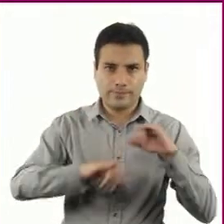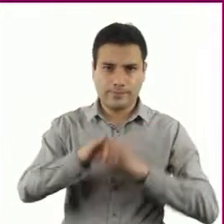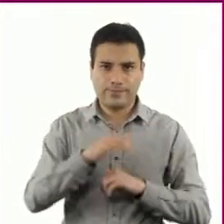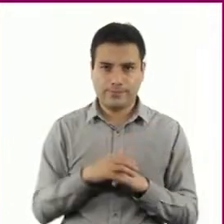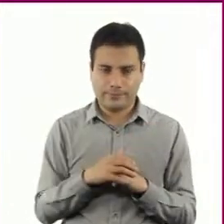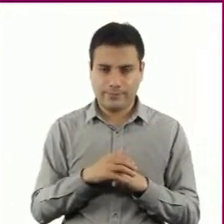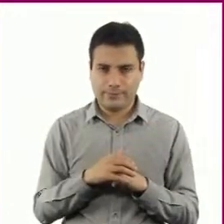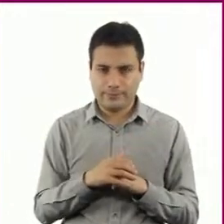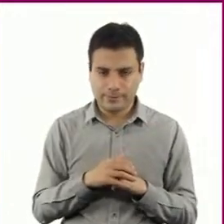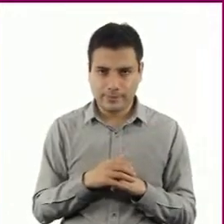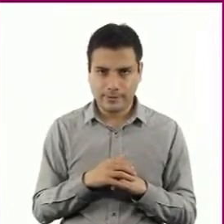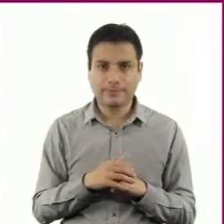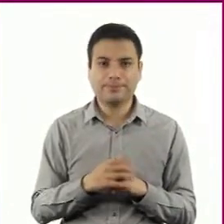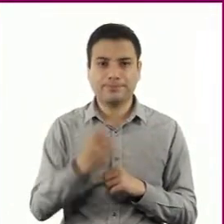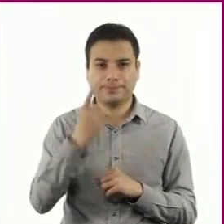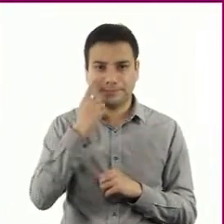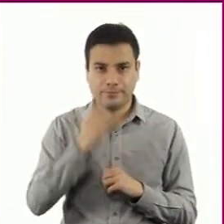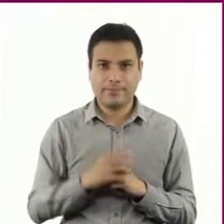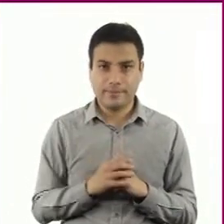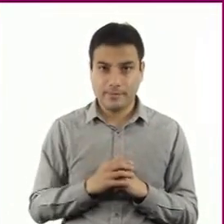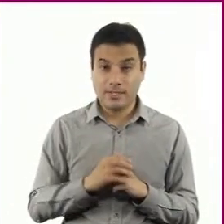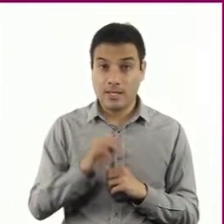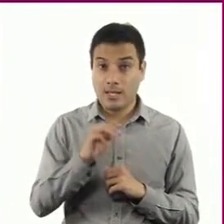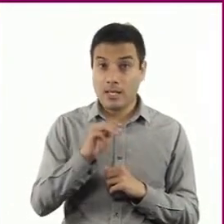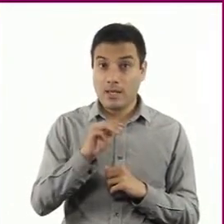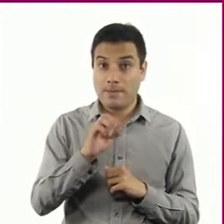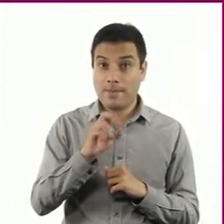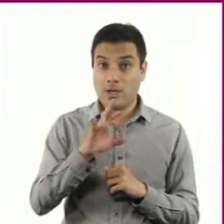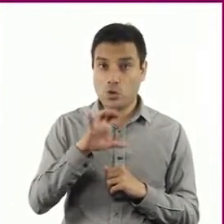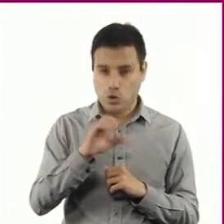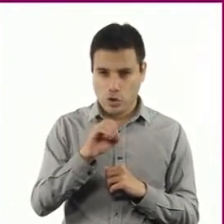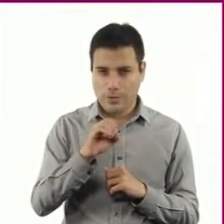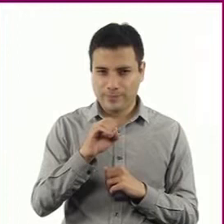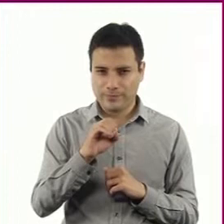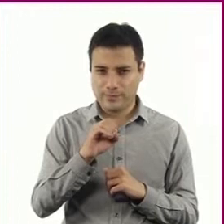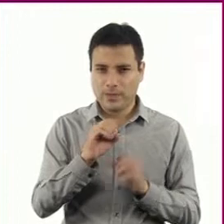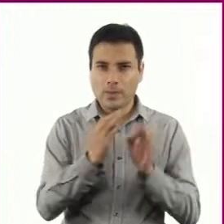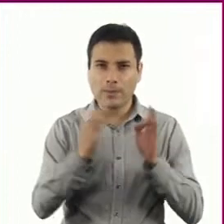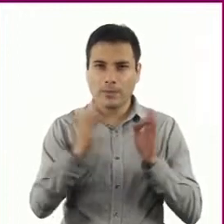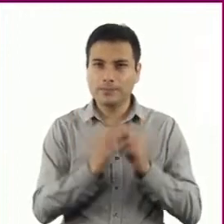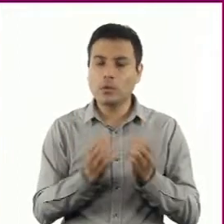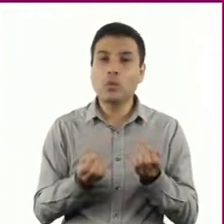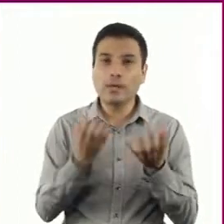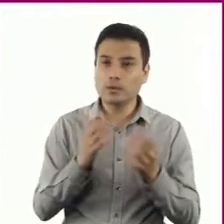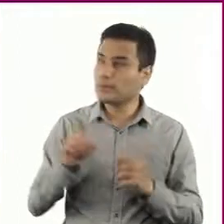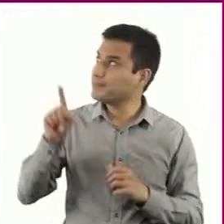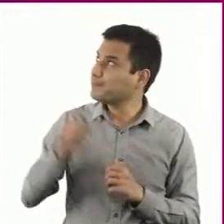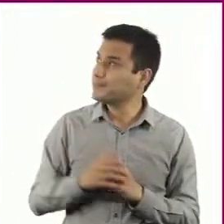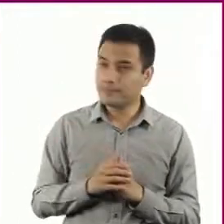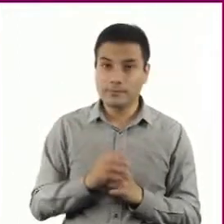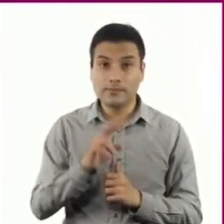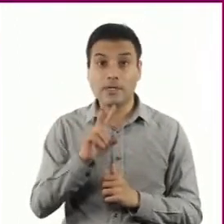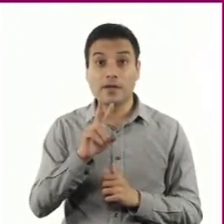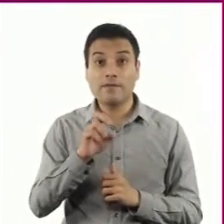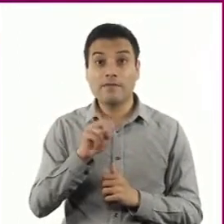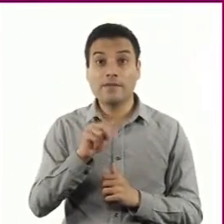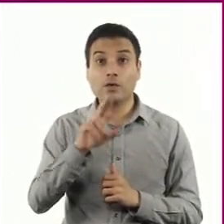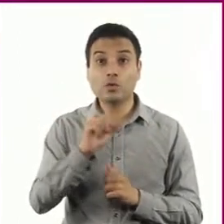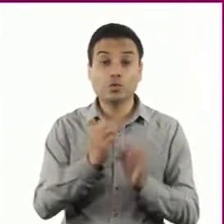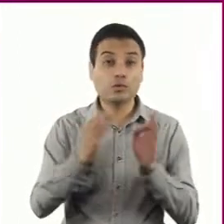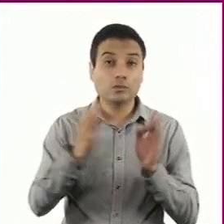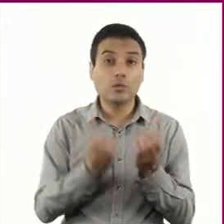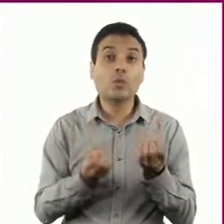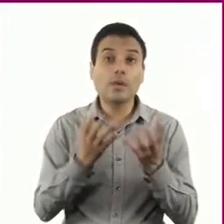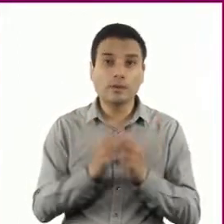de 57 millones de kilómetros. La distancia media aproximada de Venus se ha representado en notación científica. Es